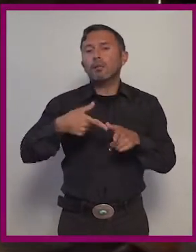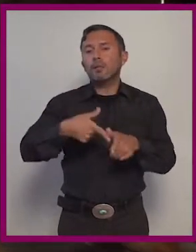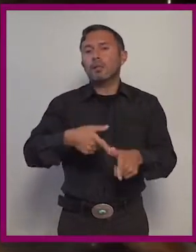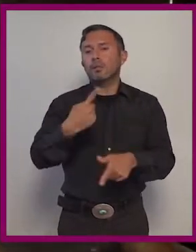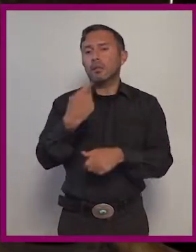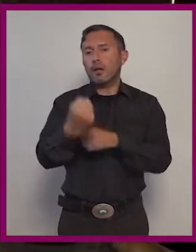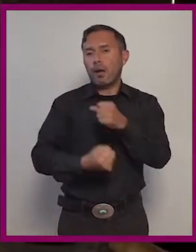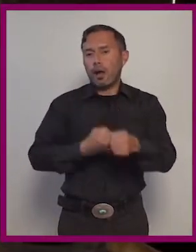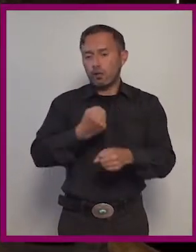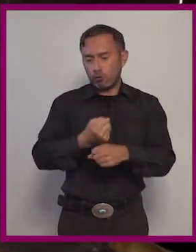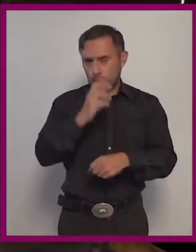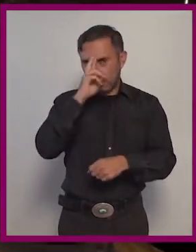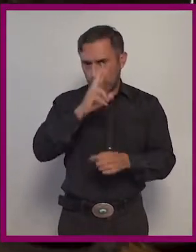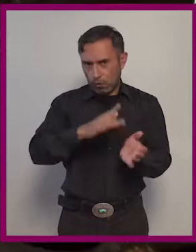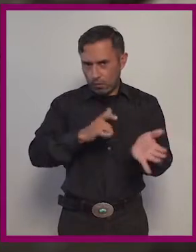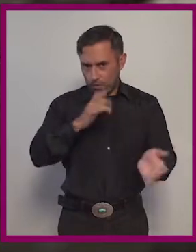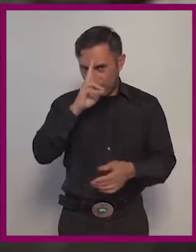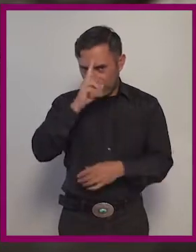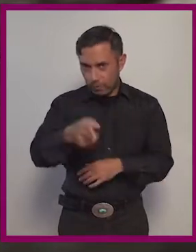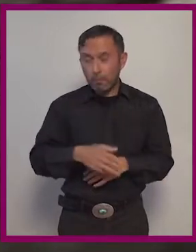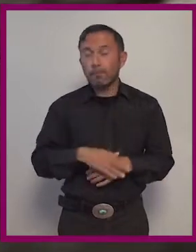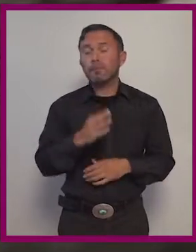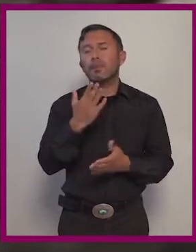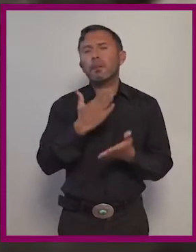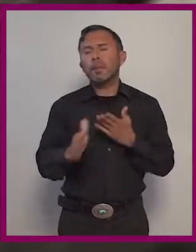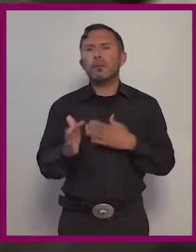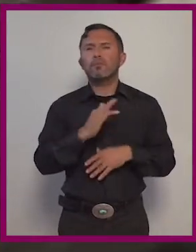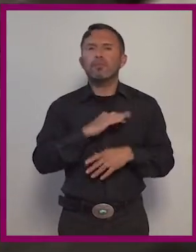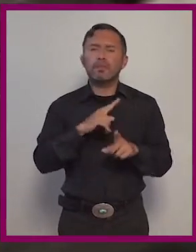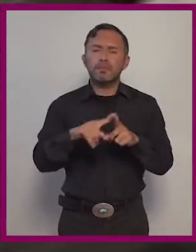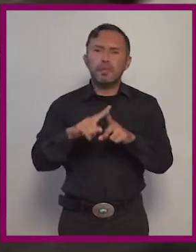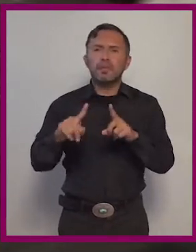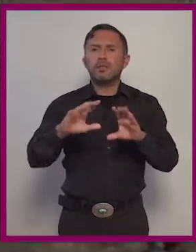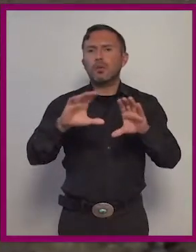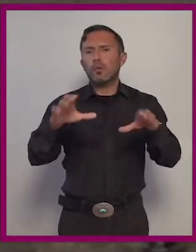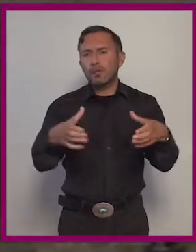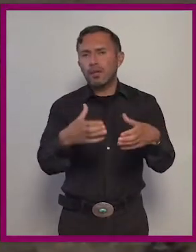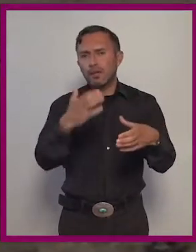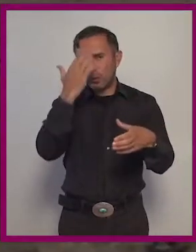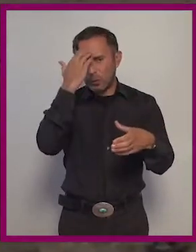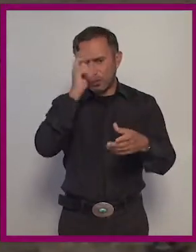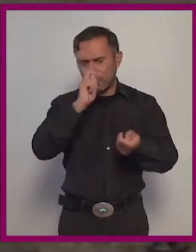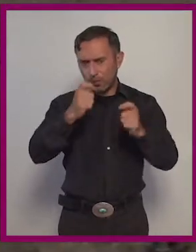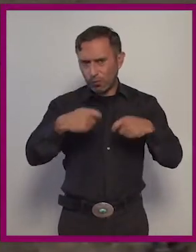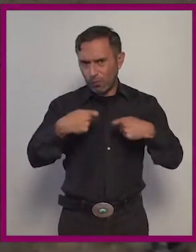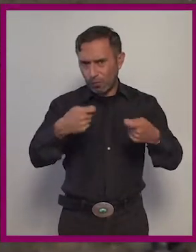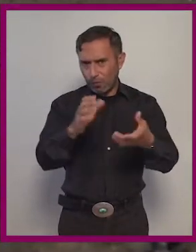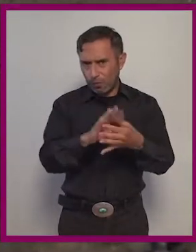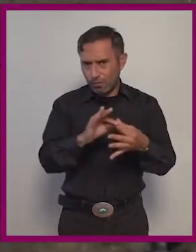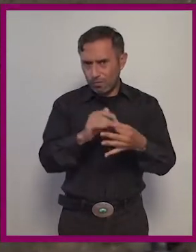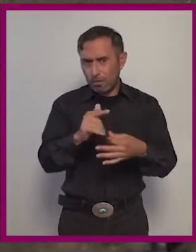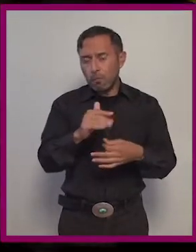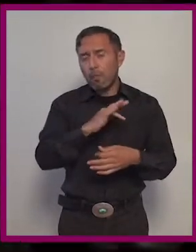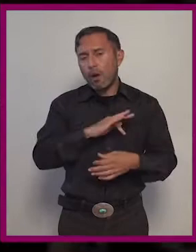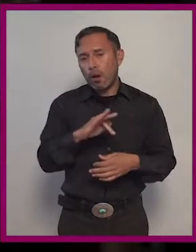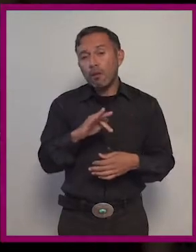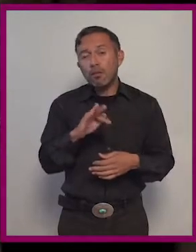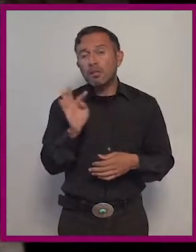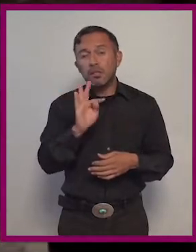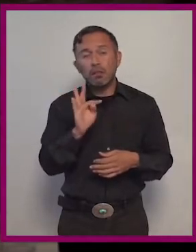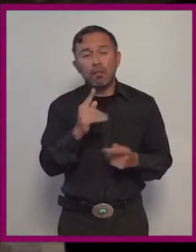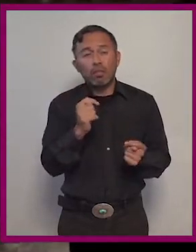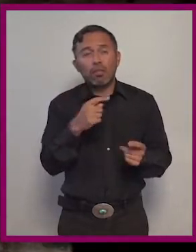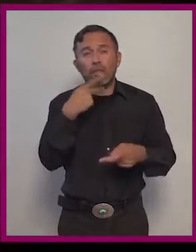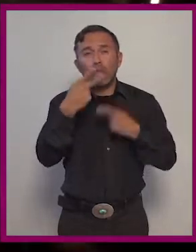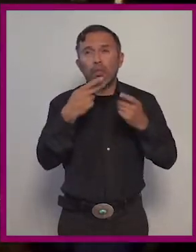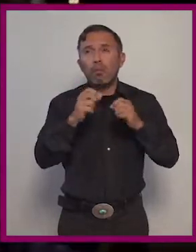una obra autoral, todos los saberes de las comunidades y todo lo que estamos platicando, pues resulta que ya estarían en el dominio público, ¿no? Entonces